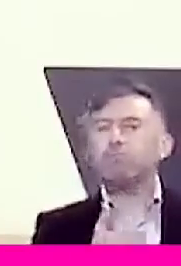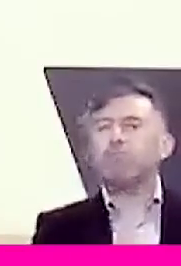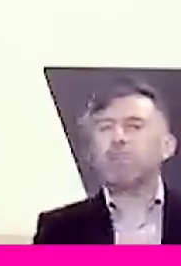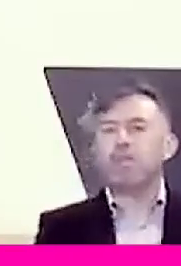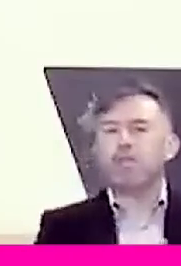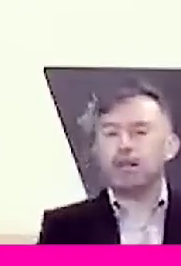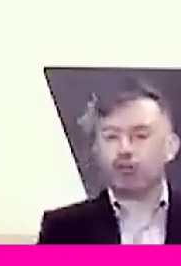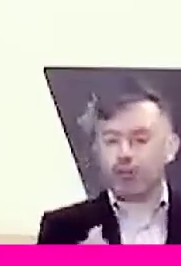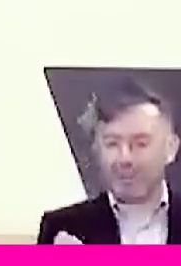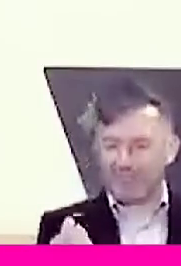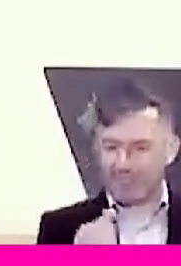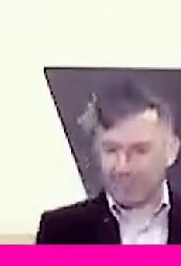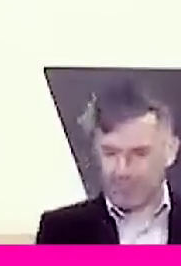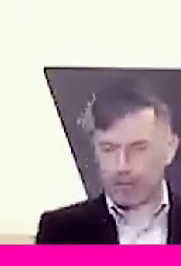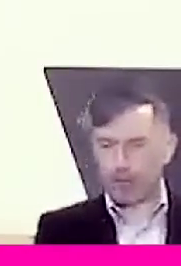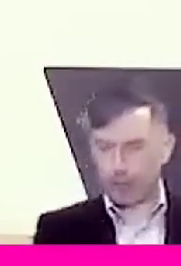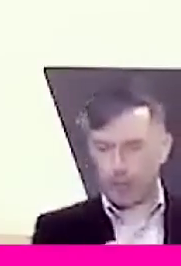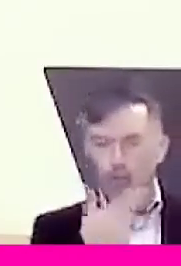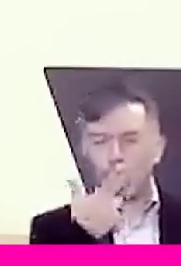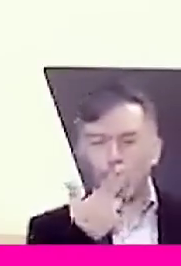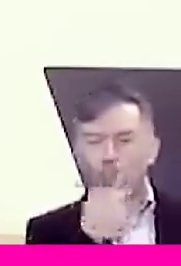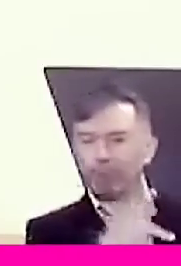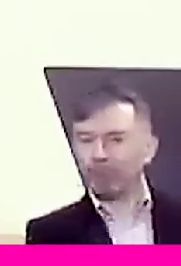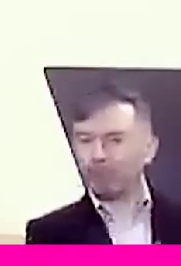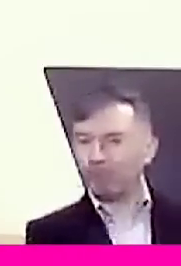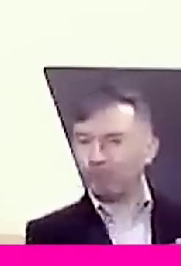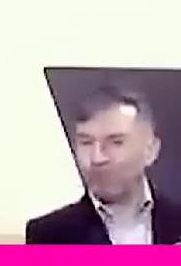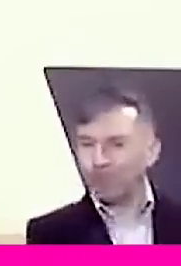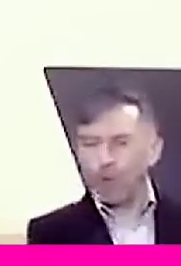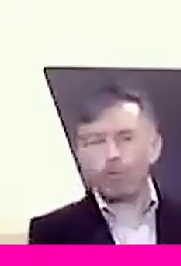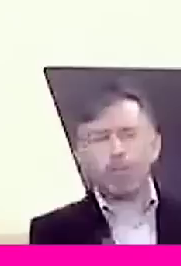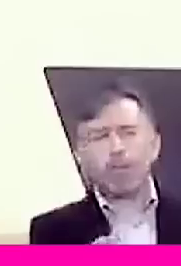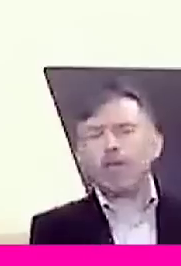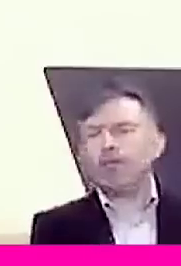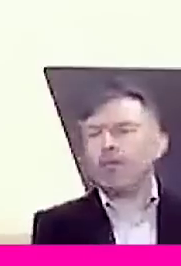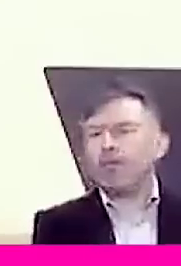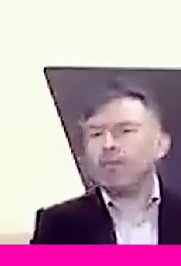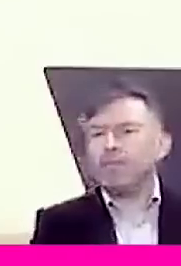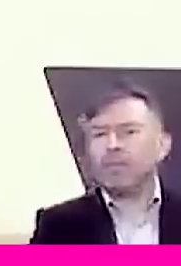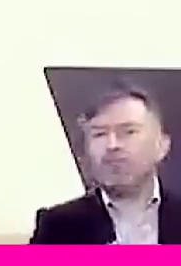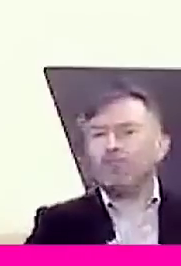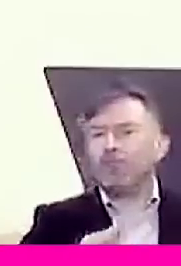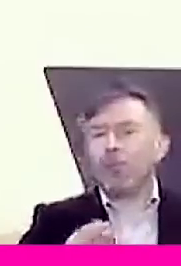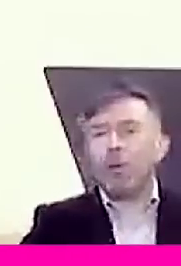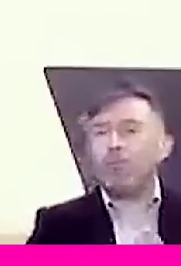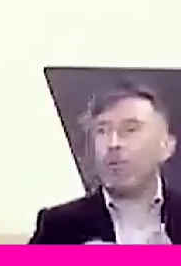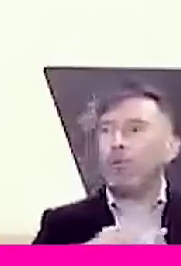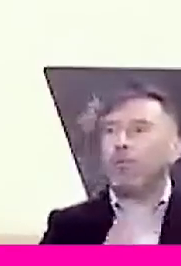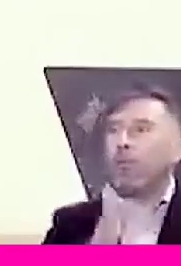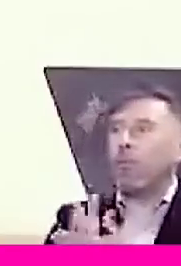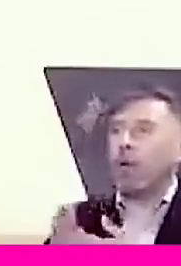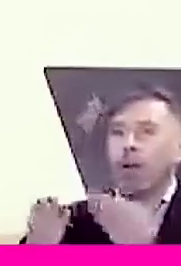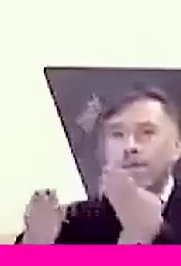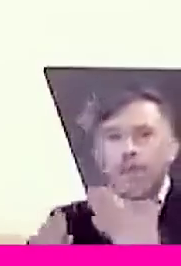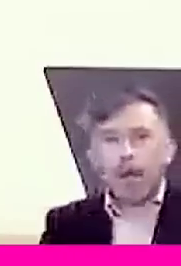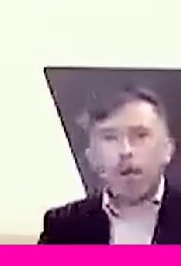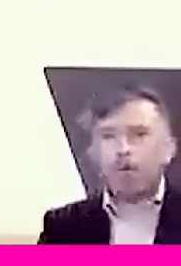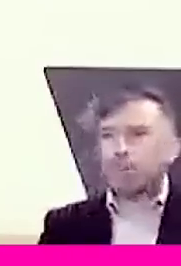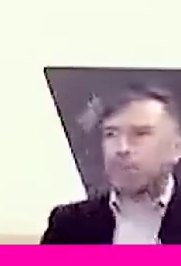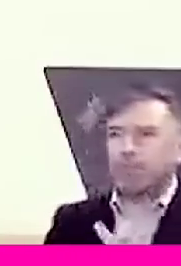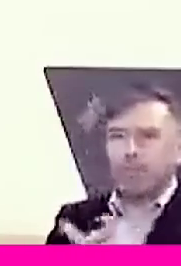a la identidad y para actividades tan cotidianas como tan necesarias como identificarnos en el banco o ante cualquier autoridad